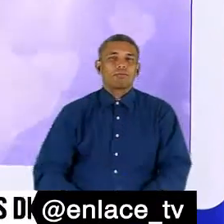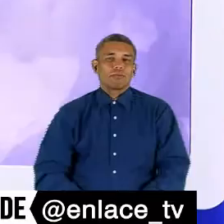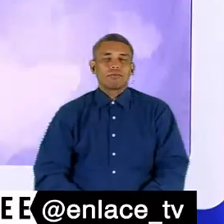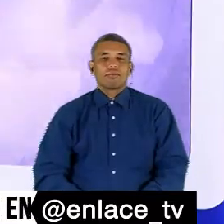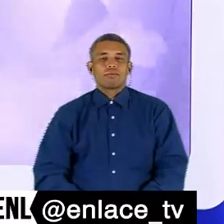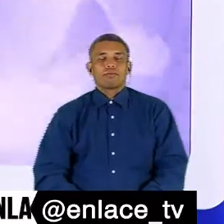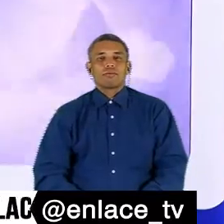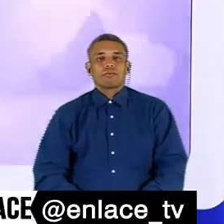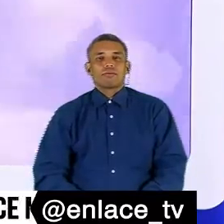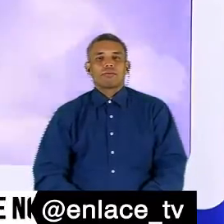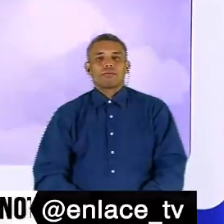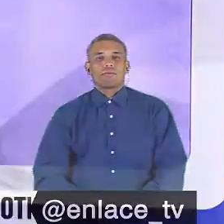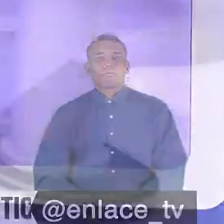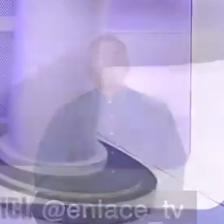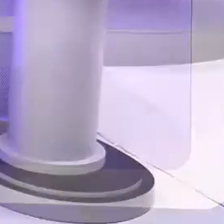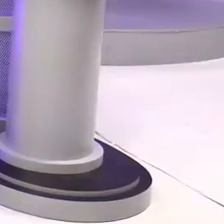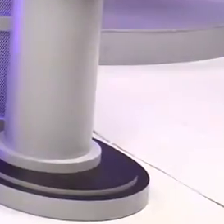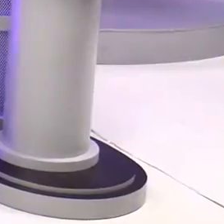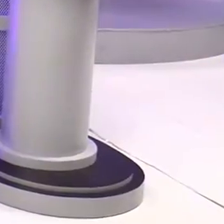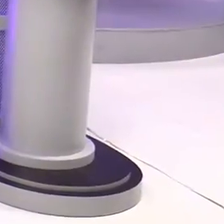Ya regresamos.